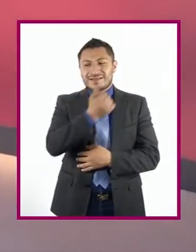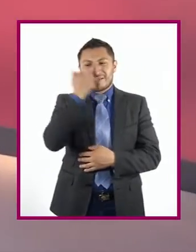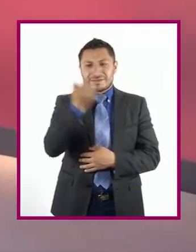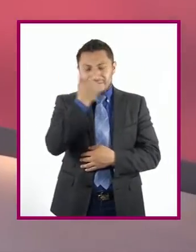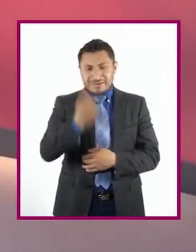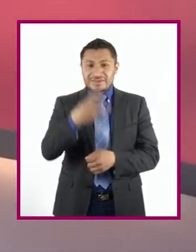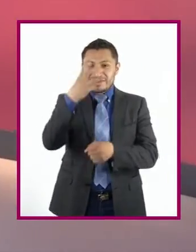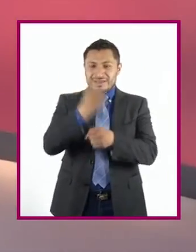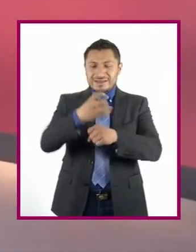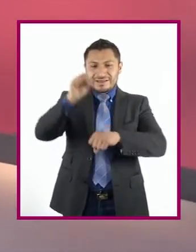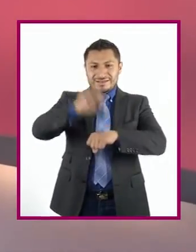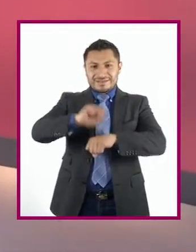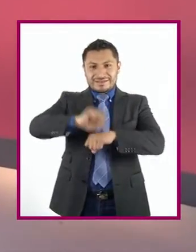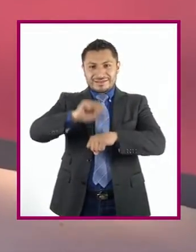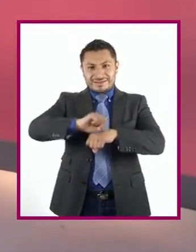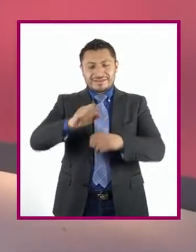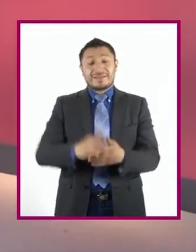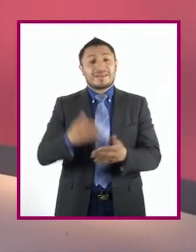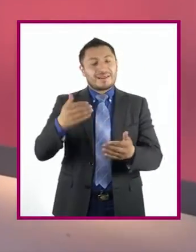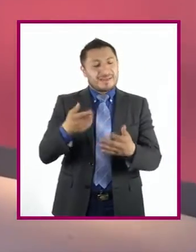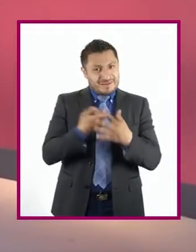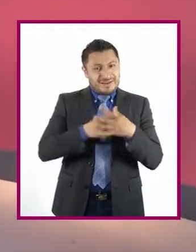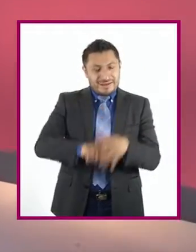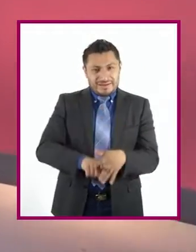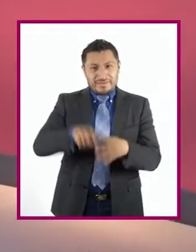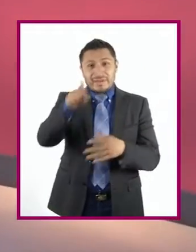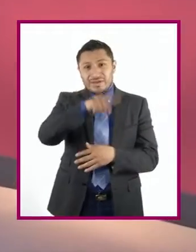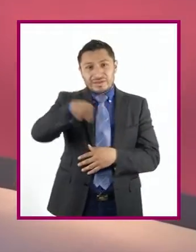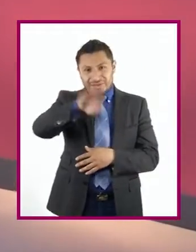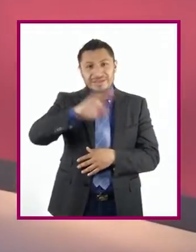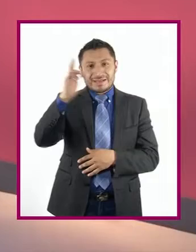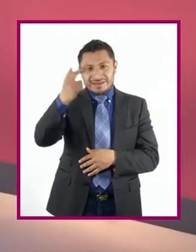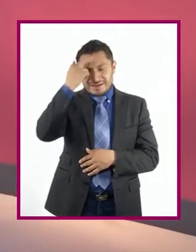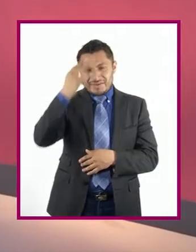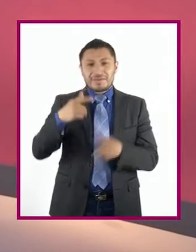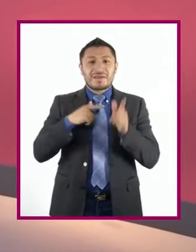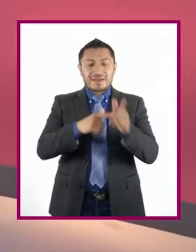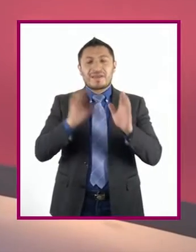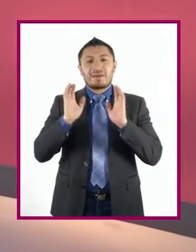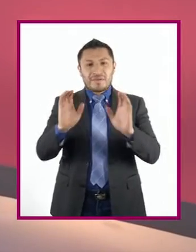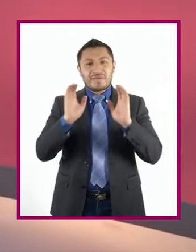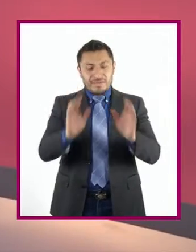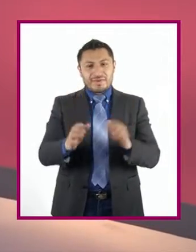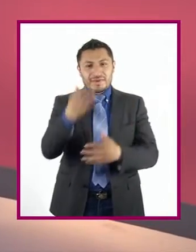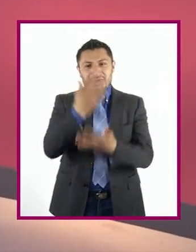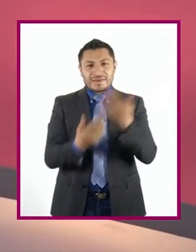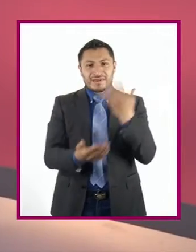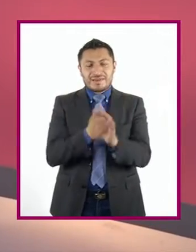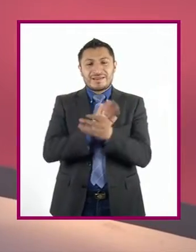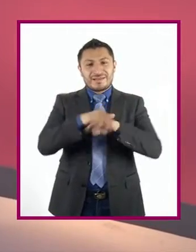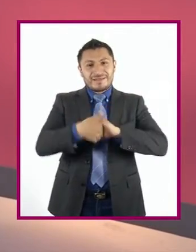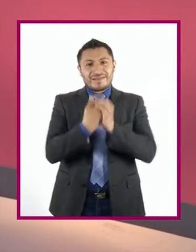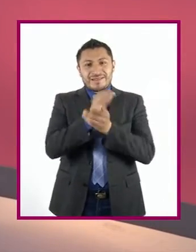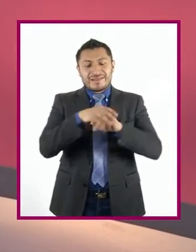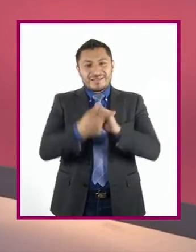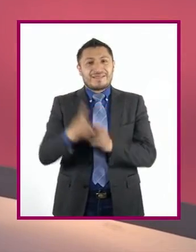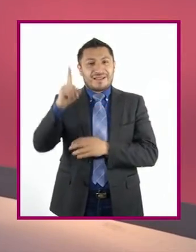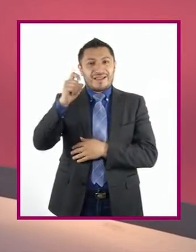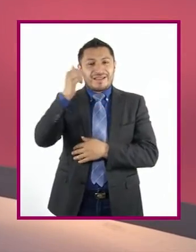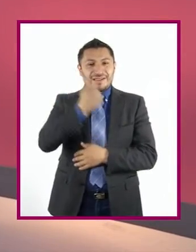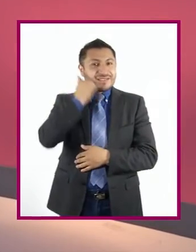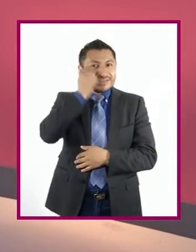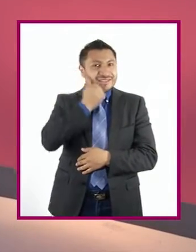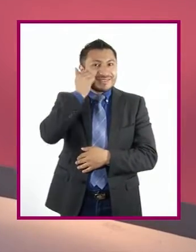tercer grado de secundaria. Antes de iniciar, les recuerdo que debemos seguir cuidándonos, lavando frecuentemente nuestras manos con agua y